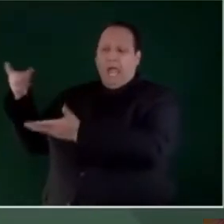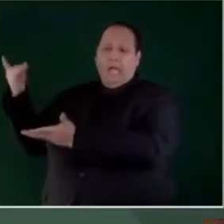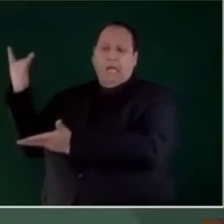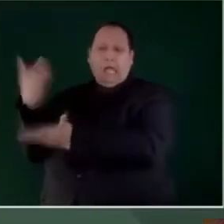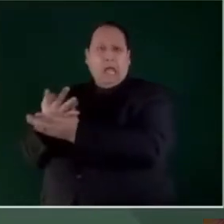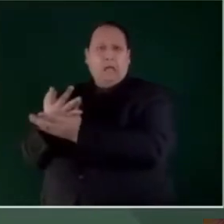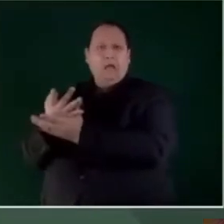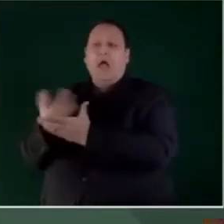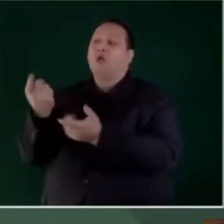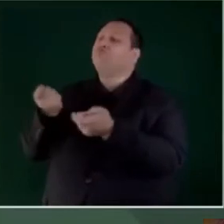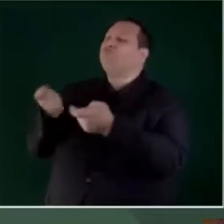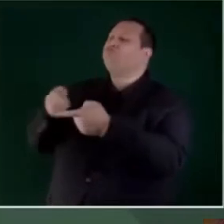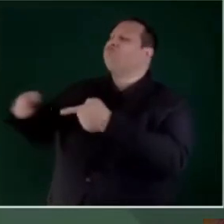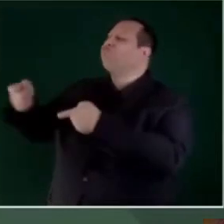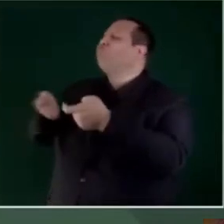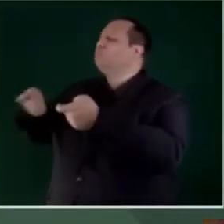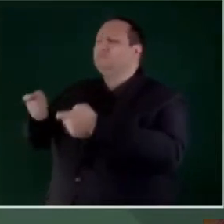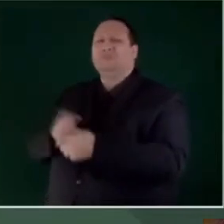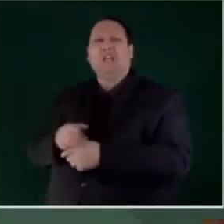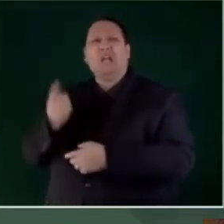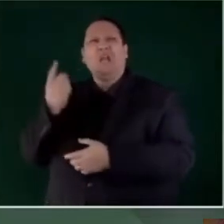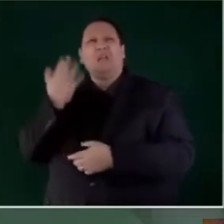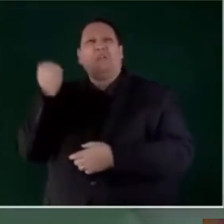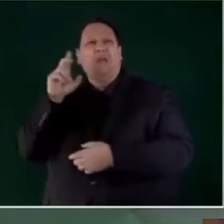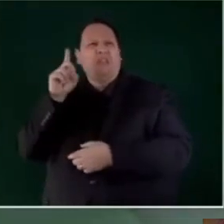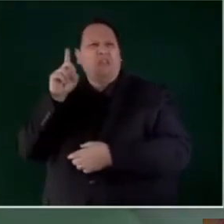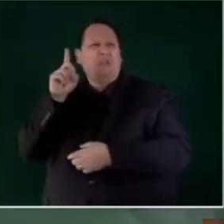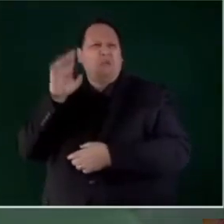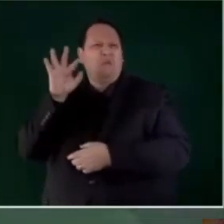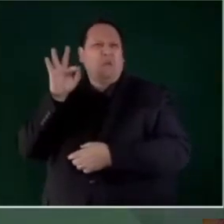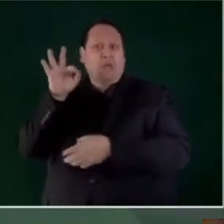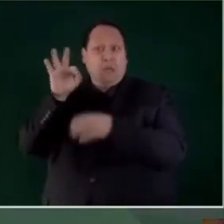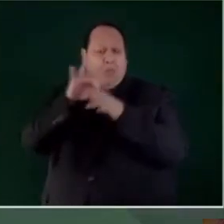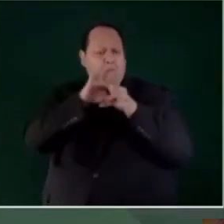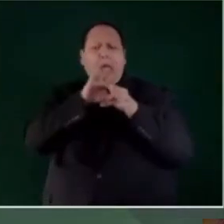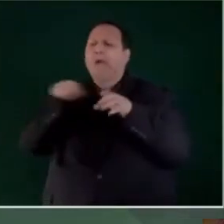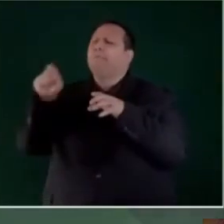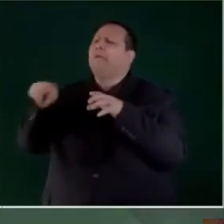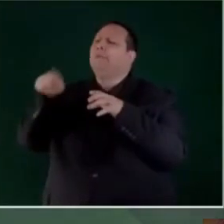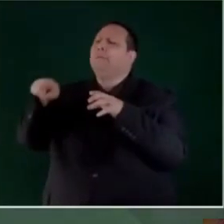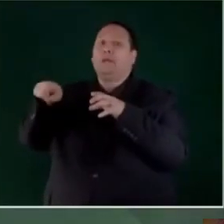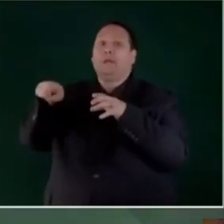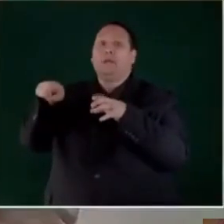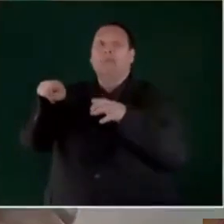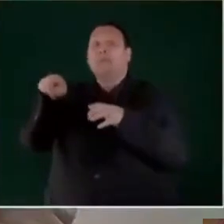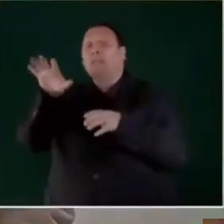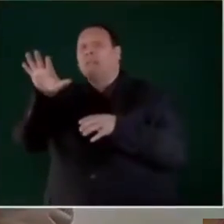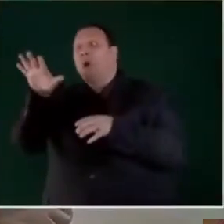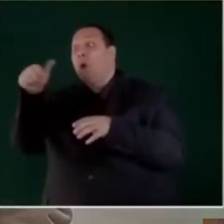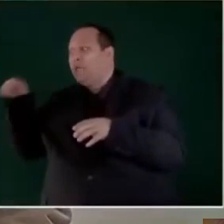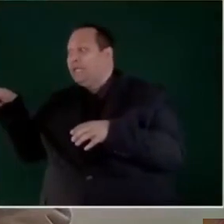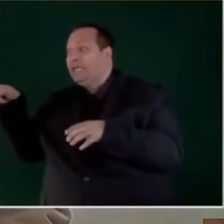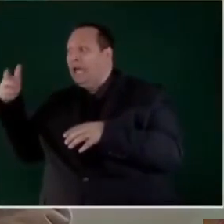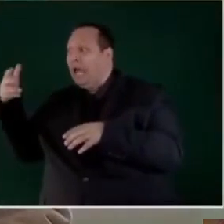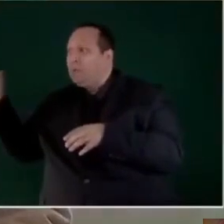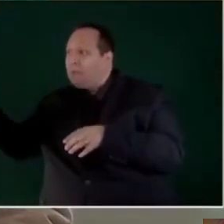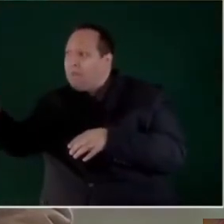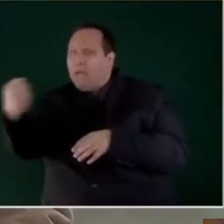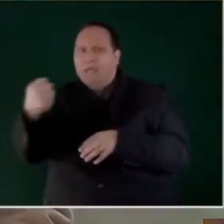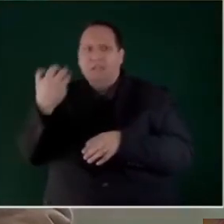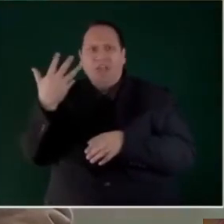al grupo dominante, no sé si de 30 o 40 elecciones, ganó como 5 o 6